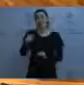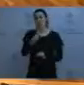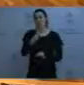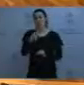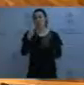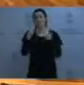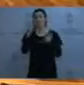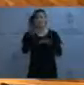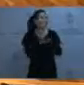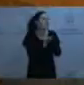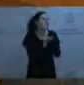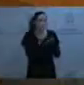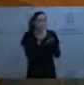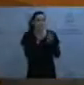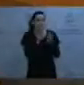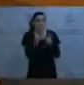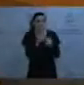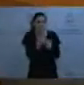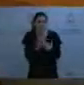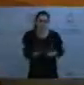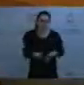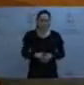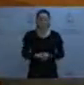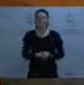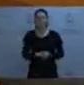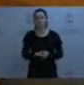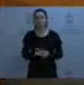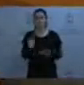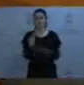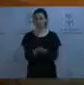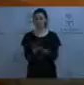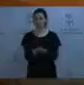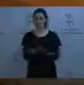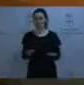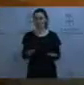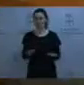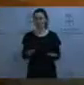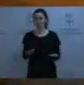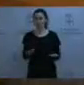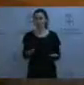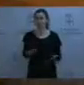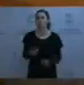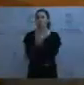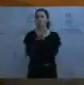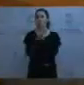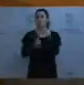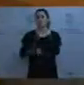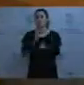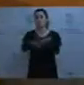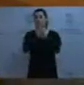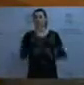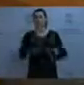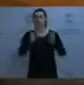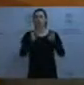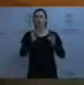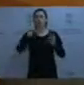Lo siento, tengo que decirlo. A ver, argumentos, señoría, contra las reválidas los tenemos todos los que